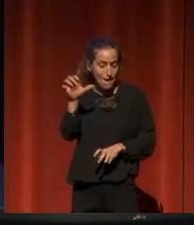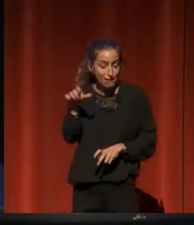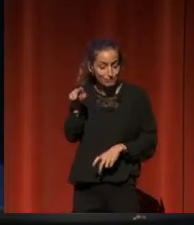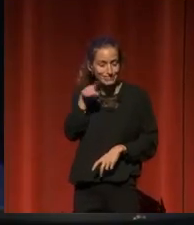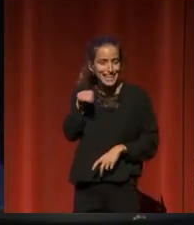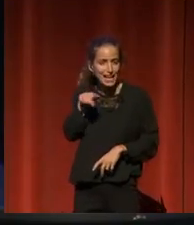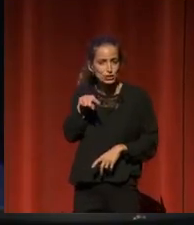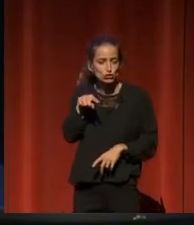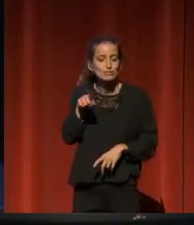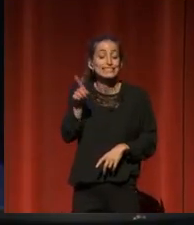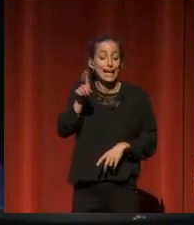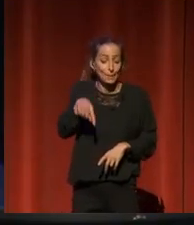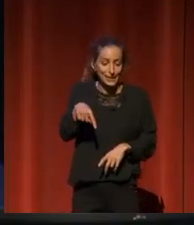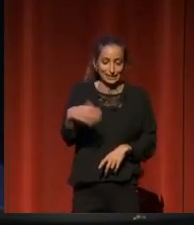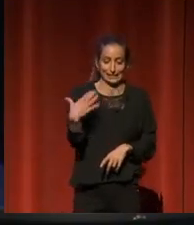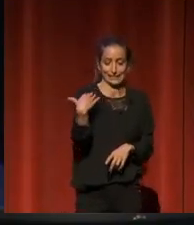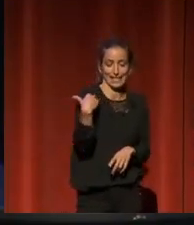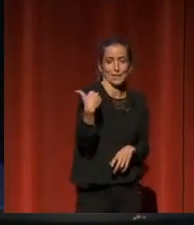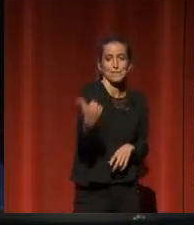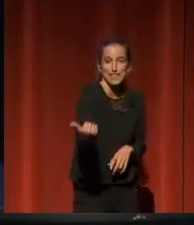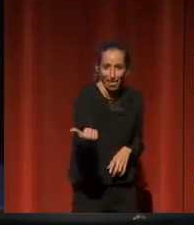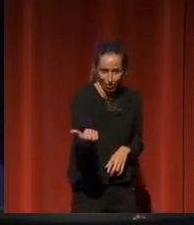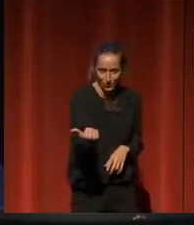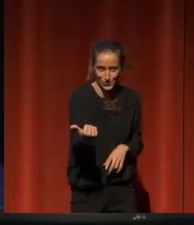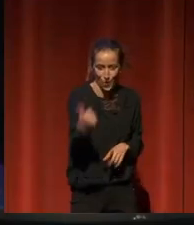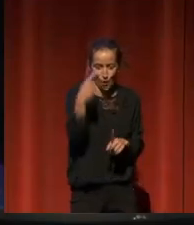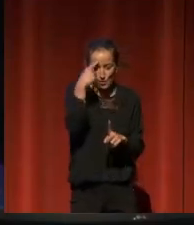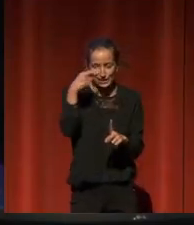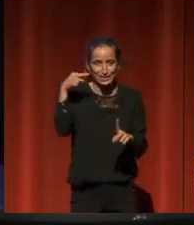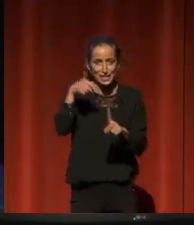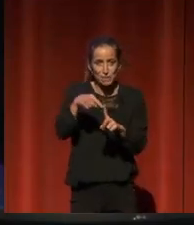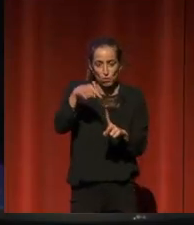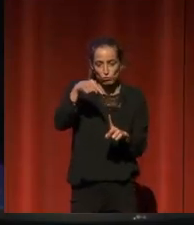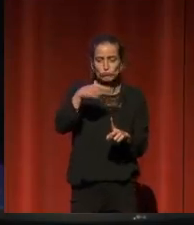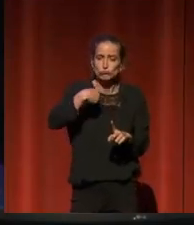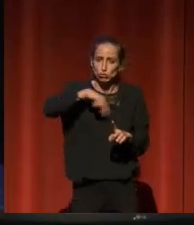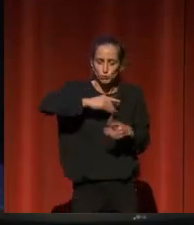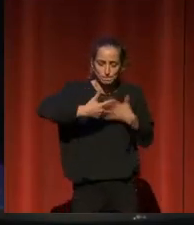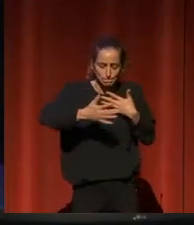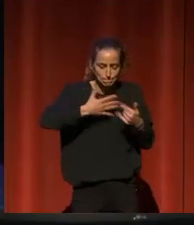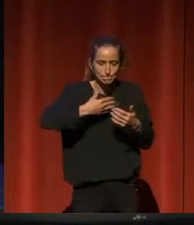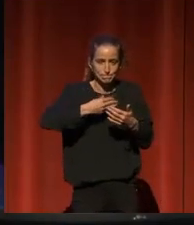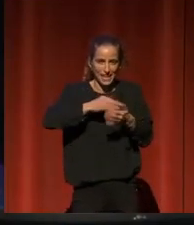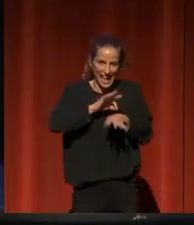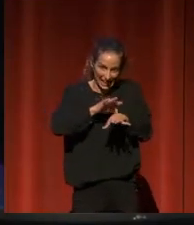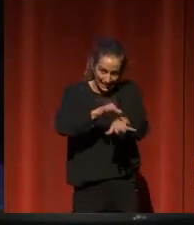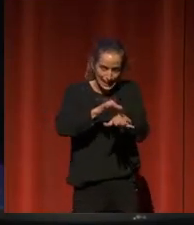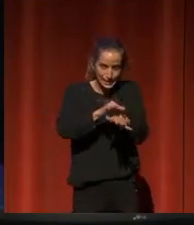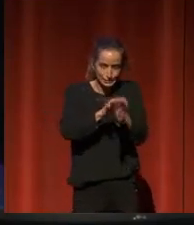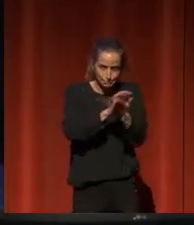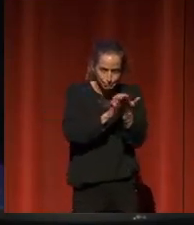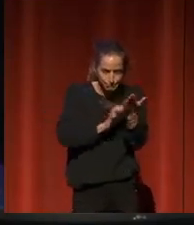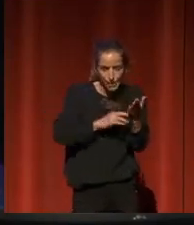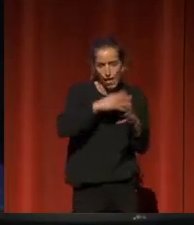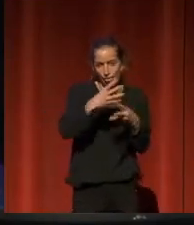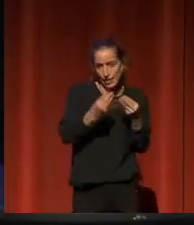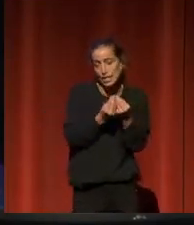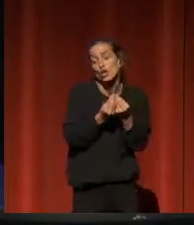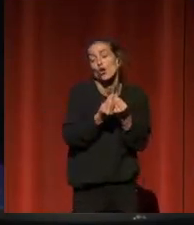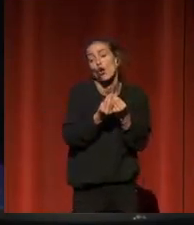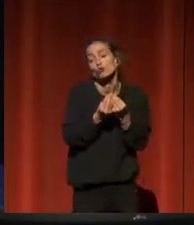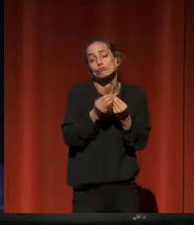nos ha invitado para hacer este este guía con las public